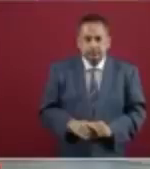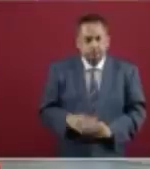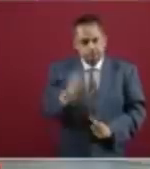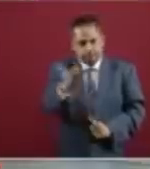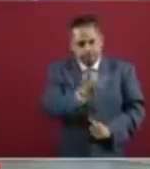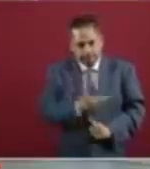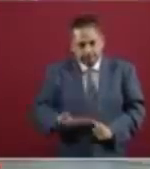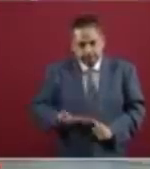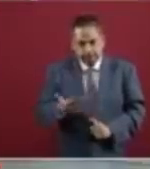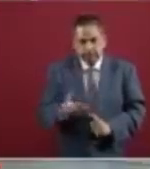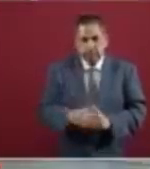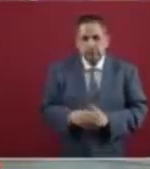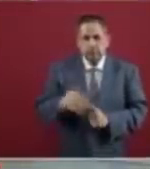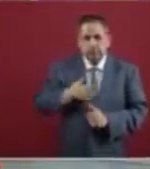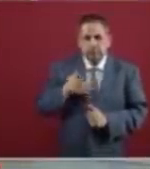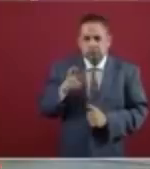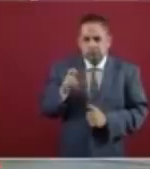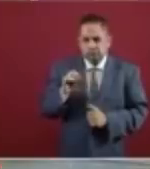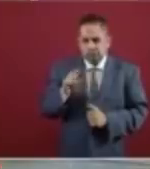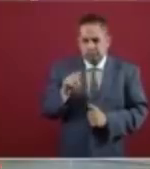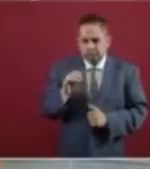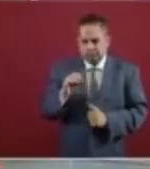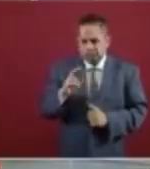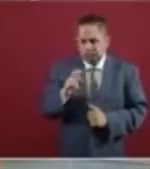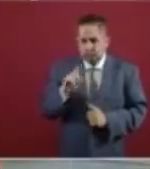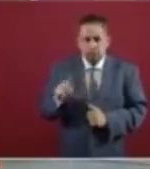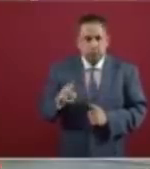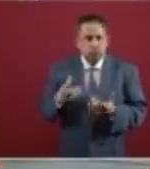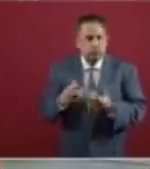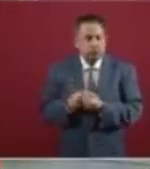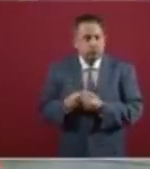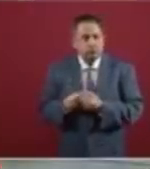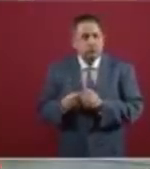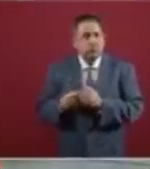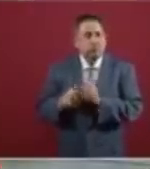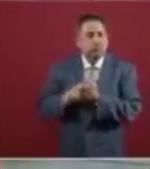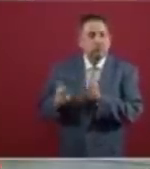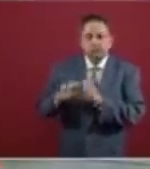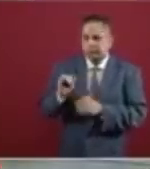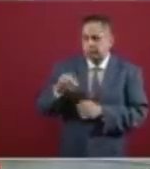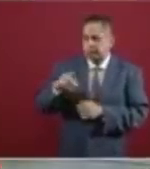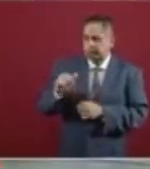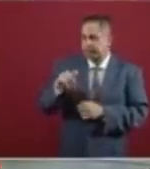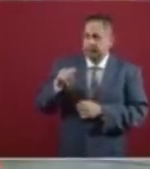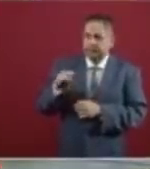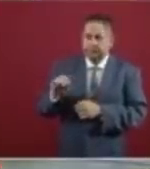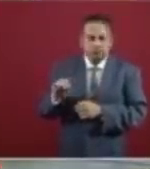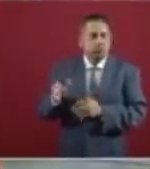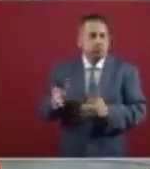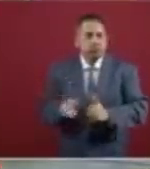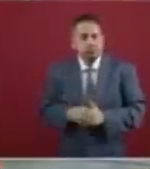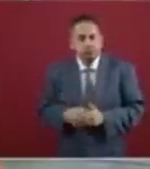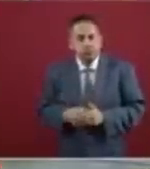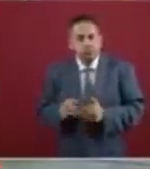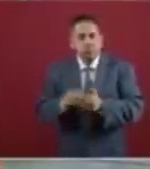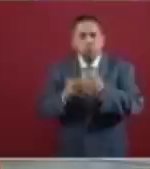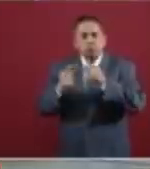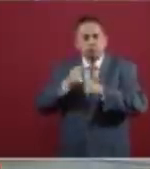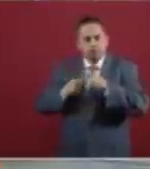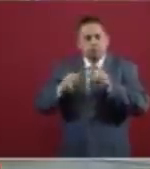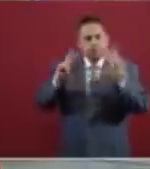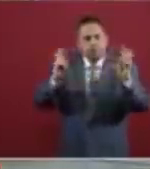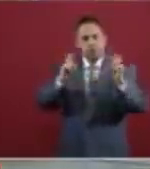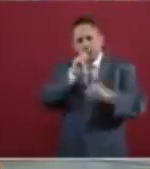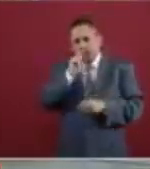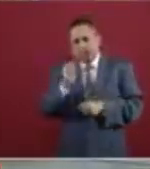Presidente, Roberto Cruz, de Impacto Diario, revista y TV. Regresando al tema